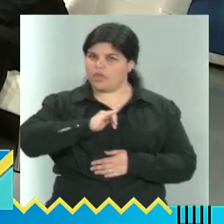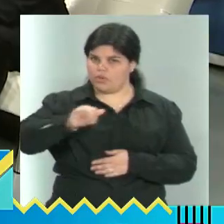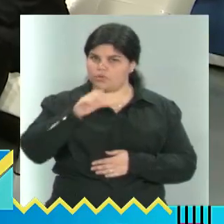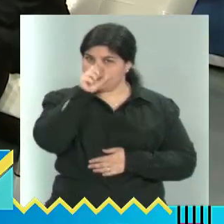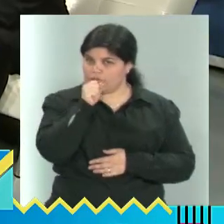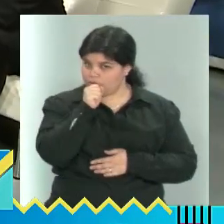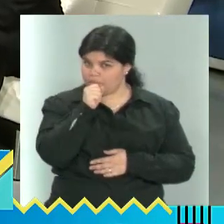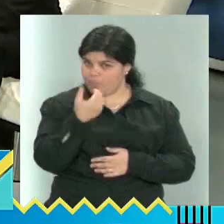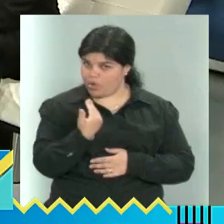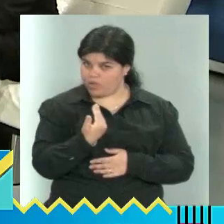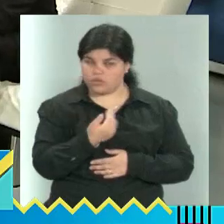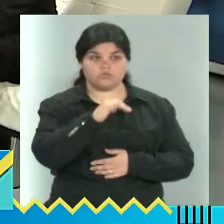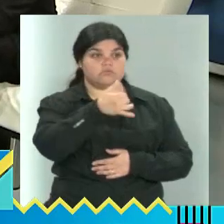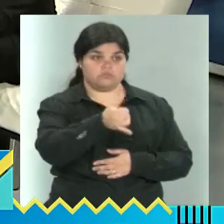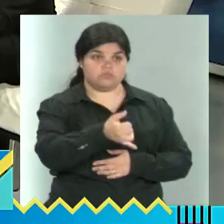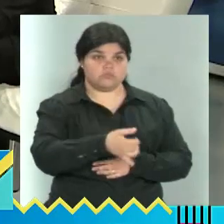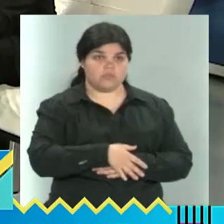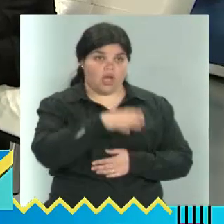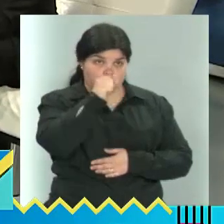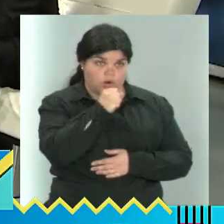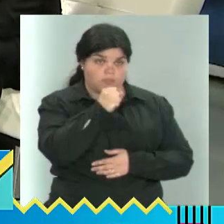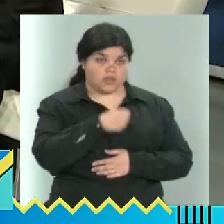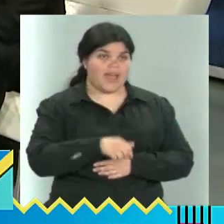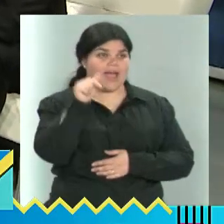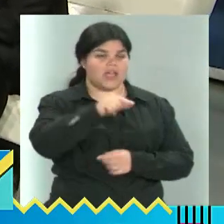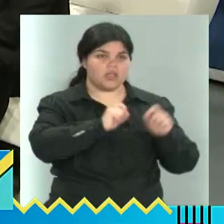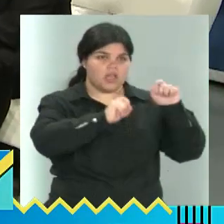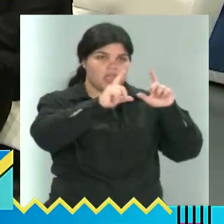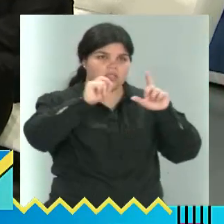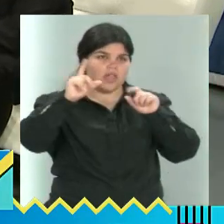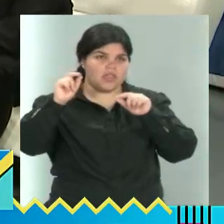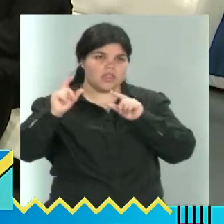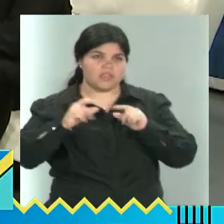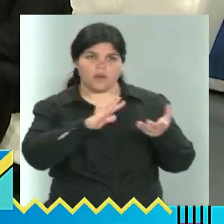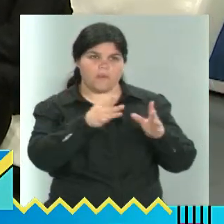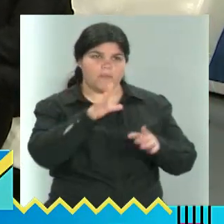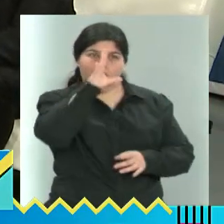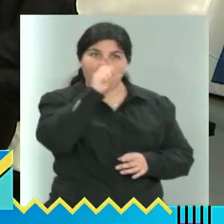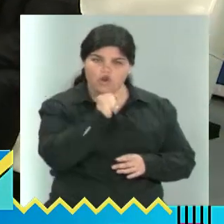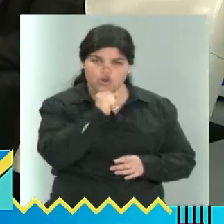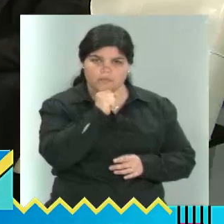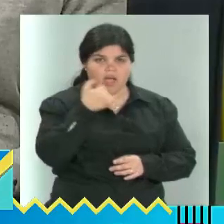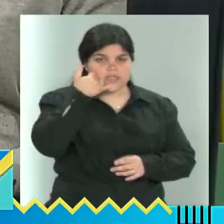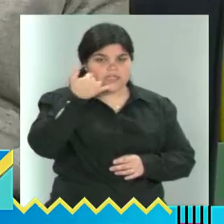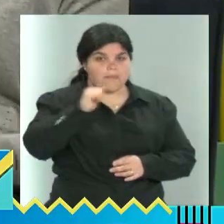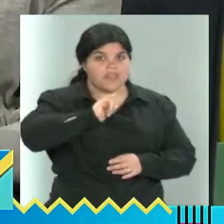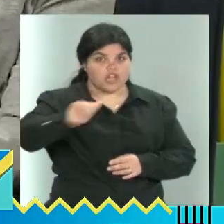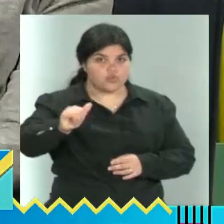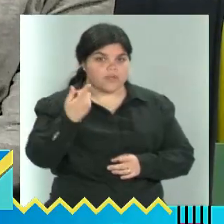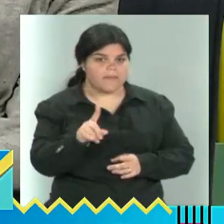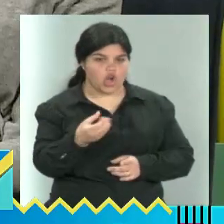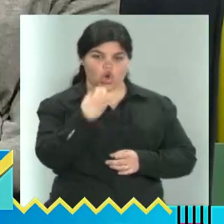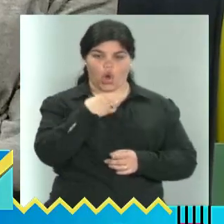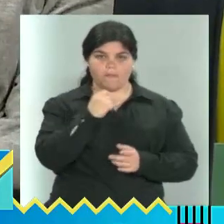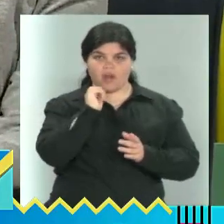anónima, ¿no? Sí, por supuesto. Ahí estaba la estadística, la mayoría de las denuncias son anónimas en el 145. Sí, se